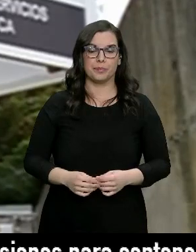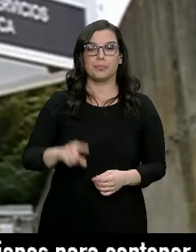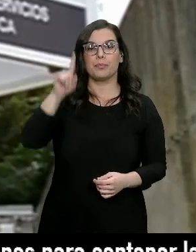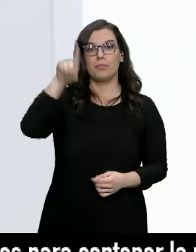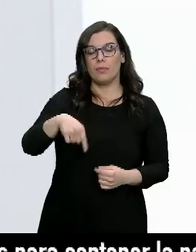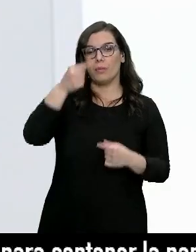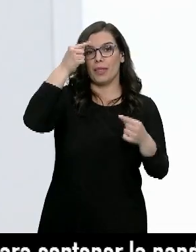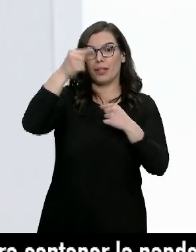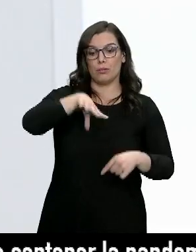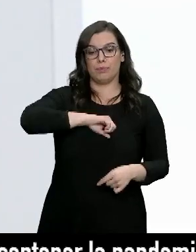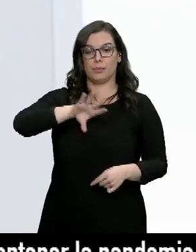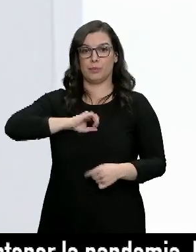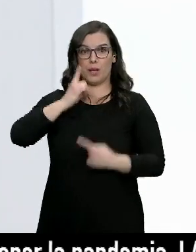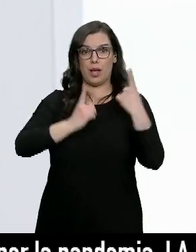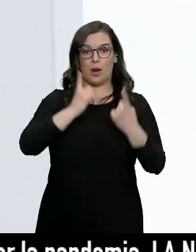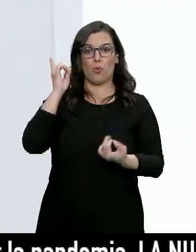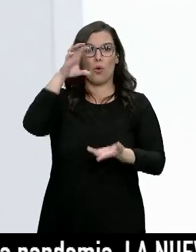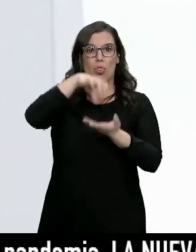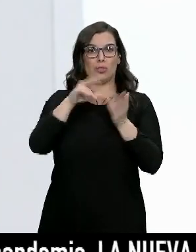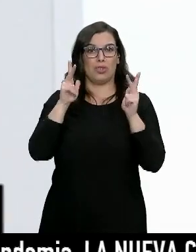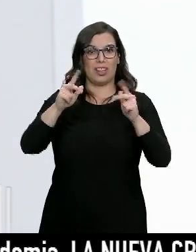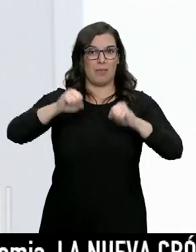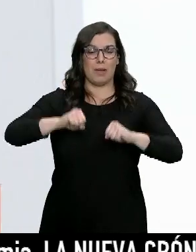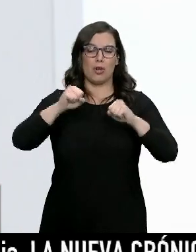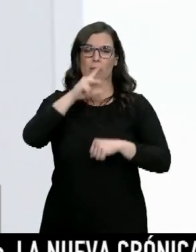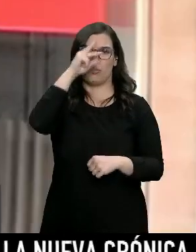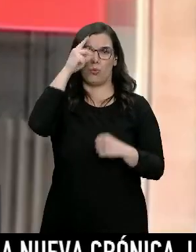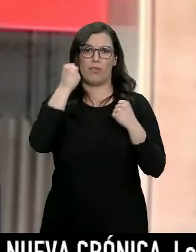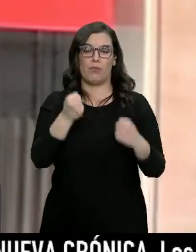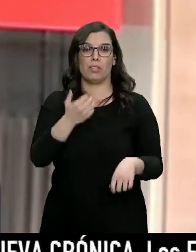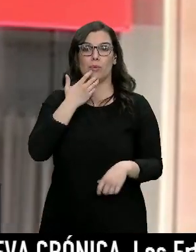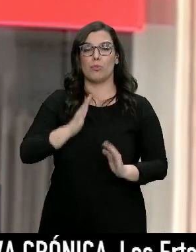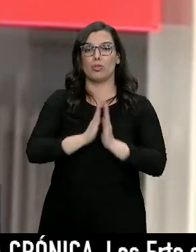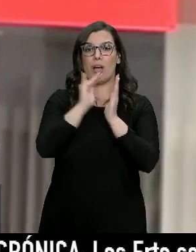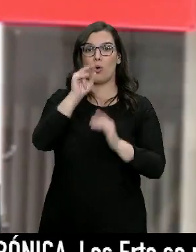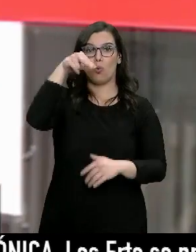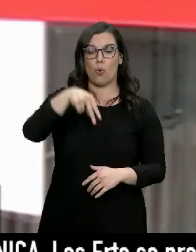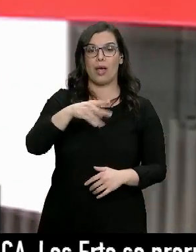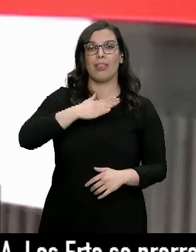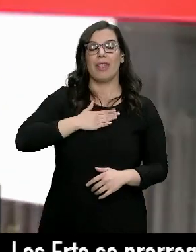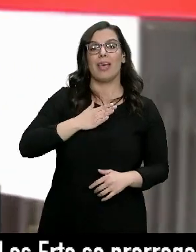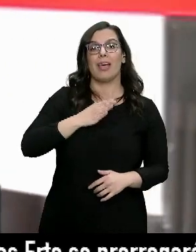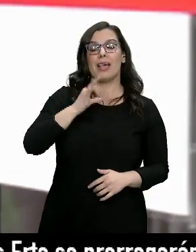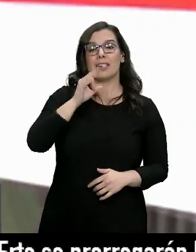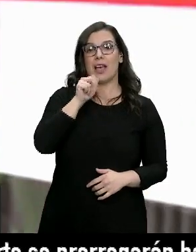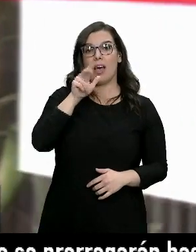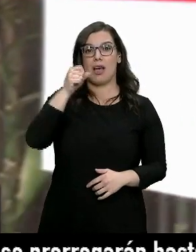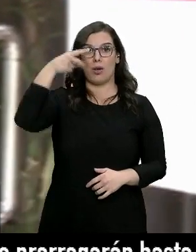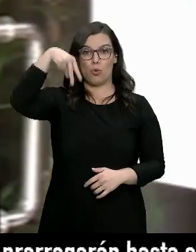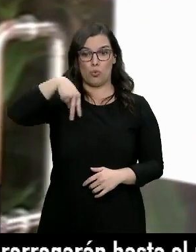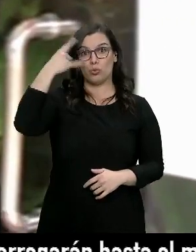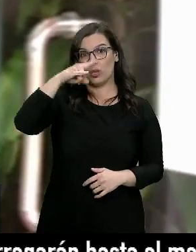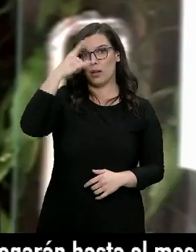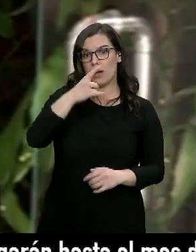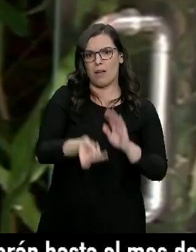También los datos de contagios en algunos centros de mayores vuelven a ser preocupantes. En San Juan de Sahagún, en Salamanca, ha surgido un brote que